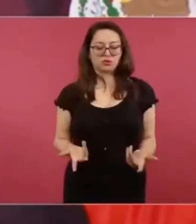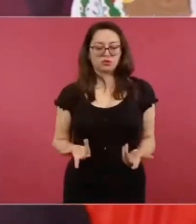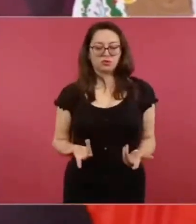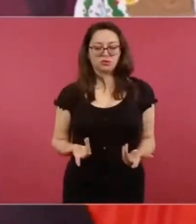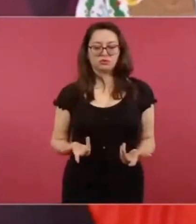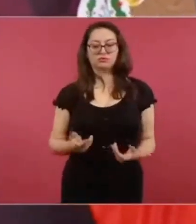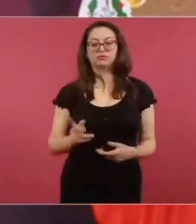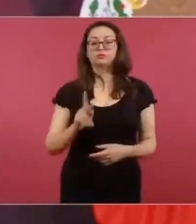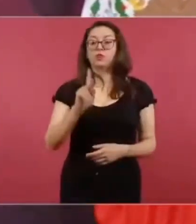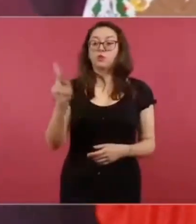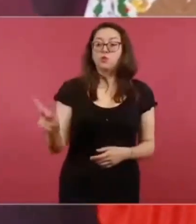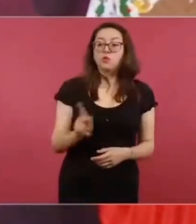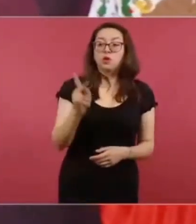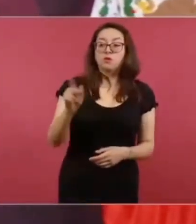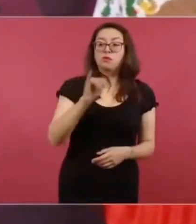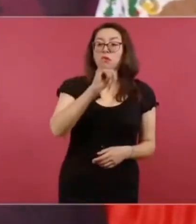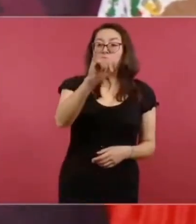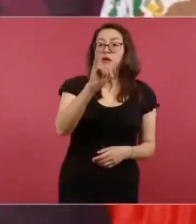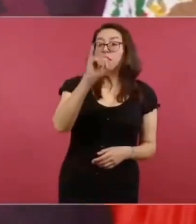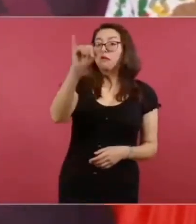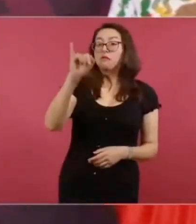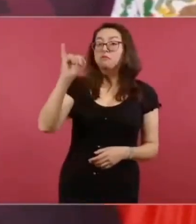cuando necesitaban los votos.